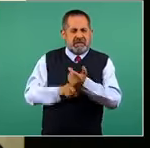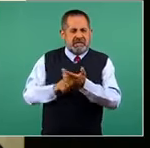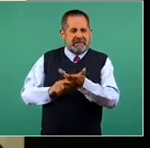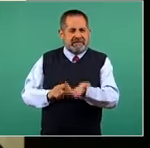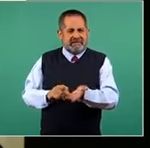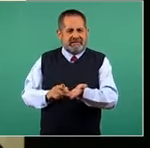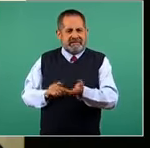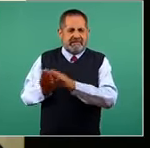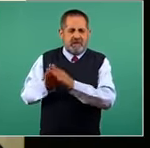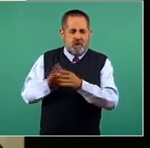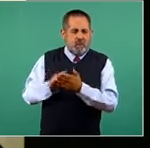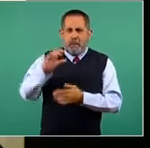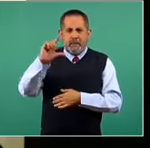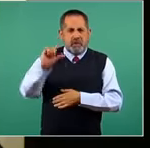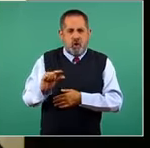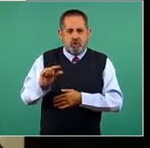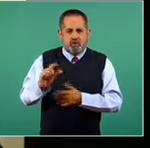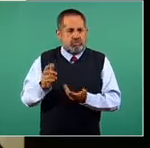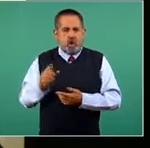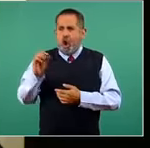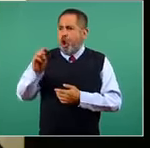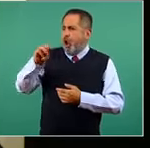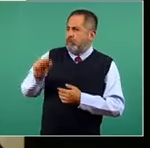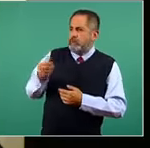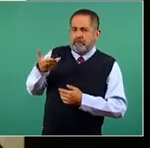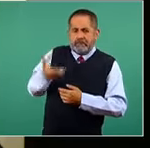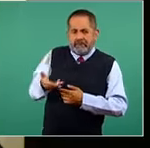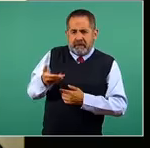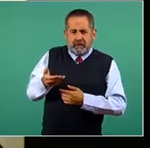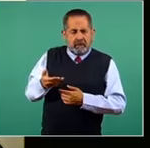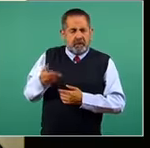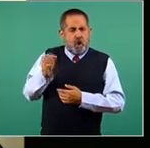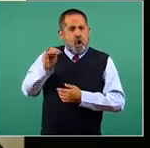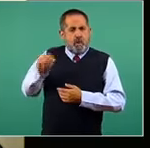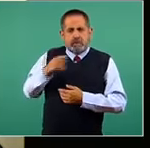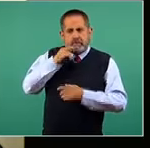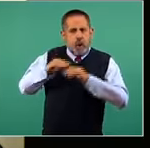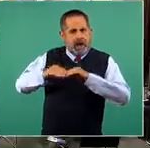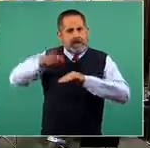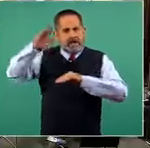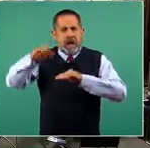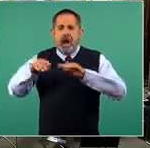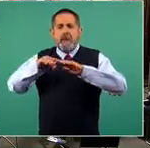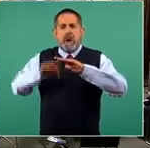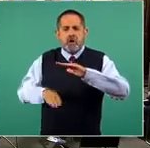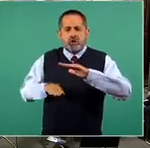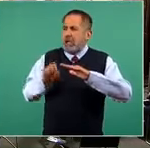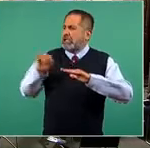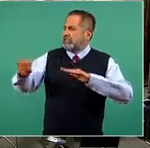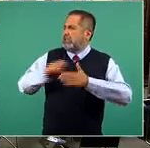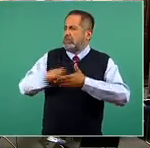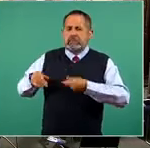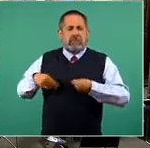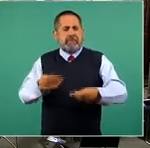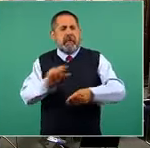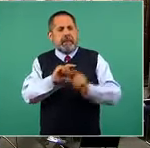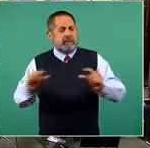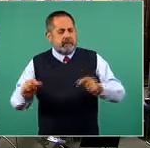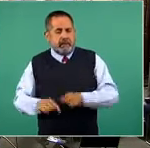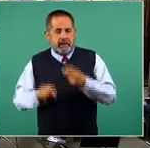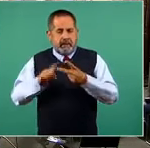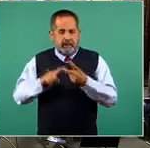el intervalo de confianza menor al que pide la Organización Mundial de la Salud? Como primera pregunta y como